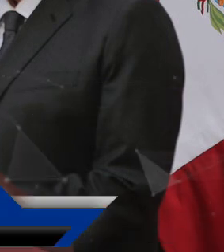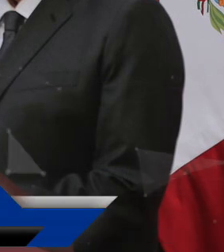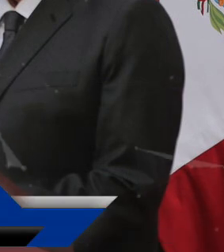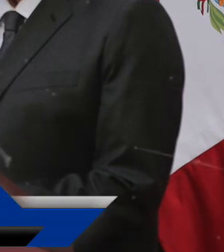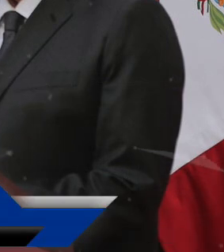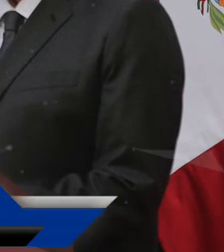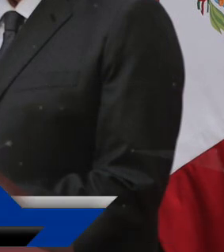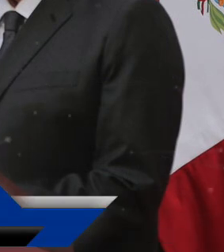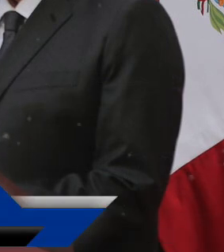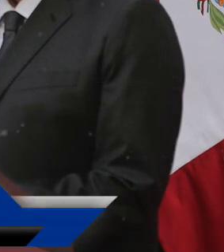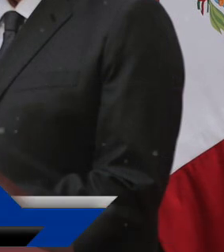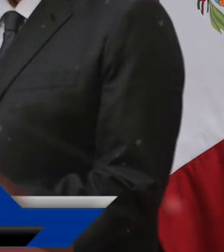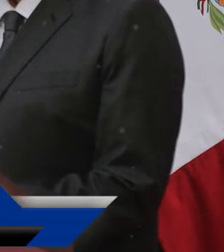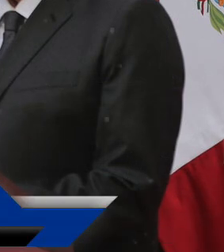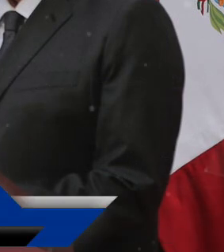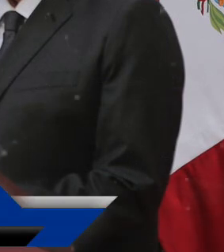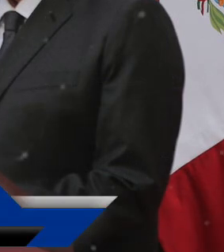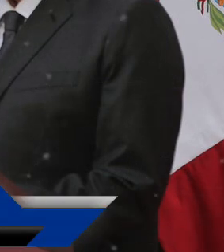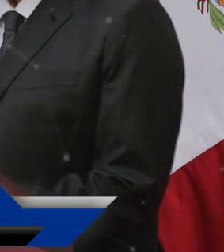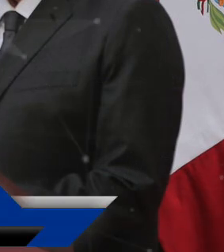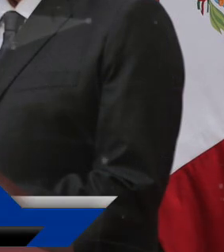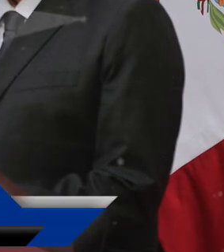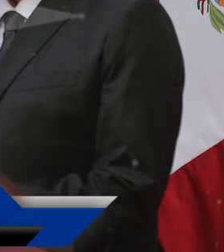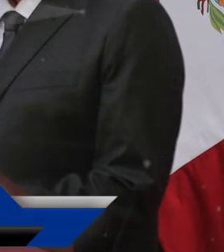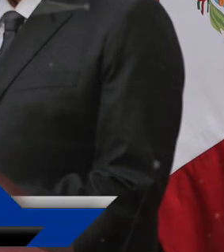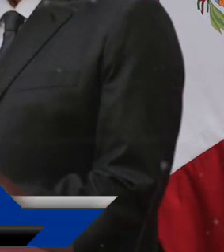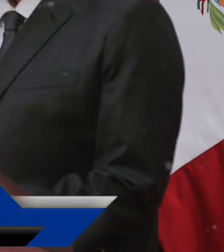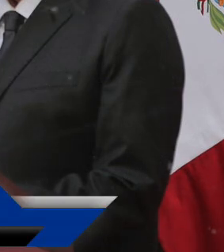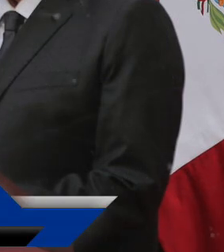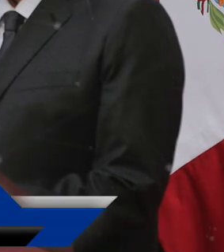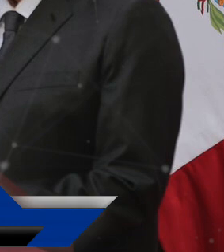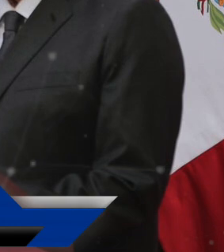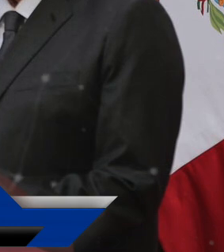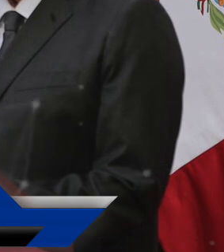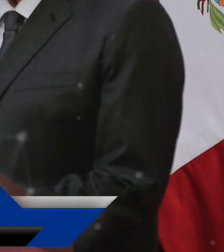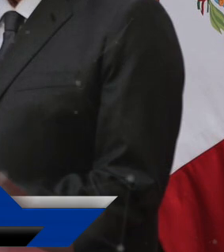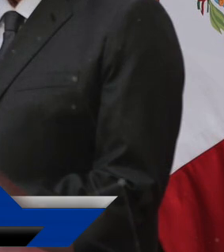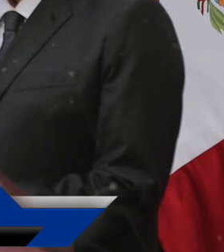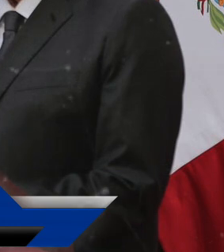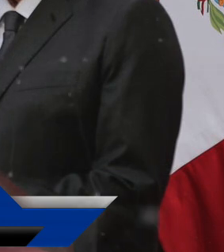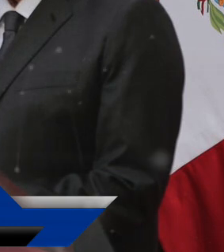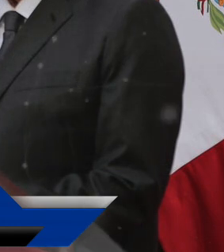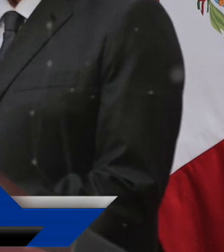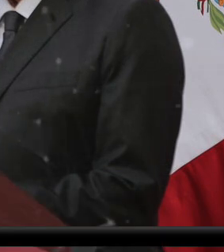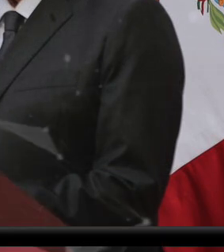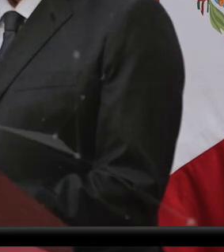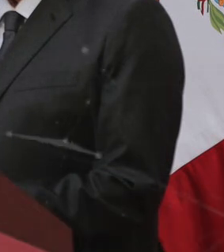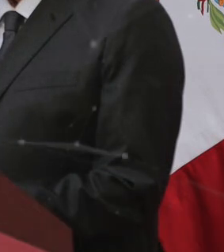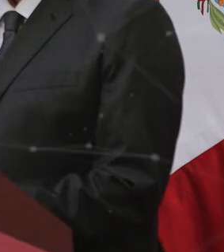Ya estás informado. No olvides darle like a este video, comparte y suscríbete a Escucha Diario.